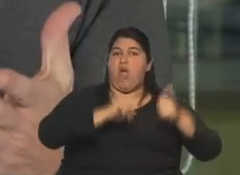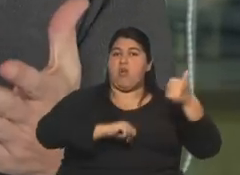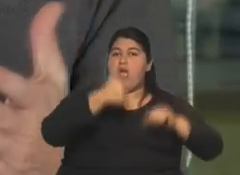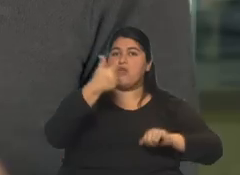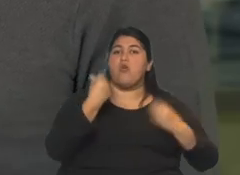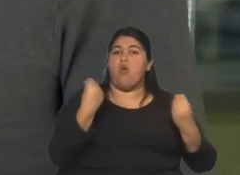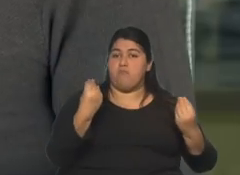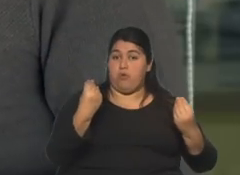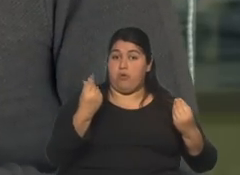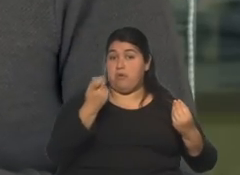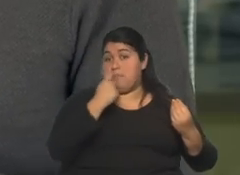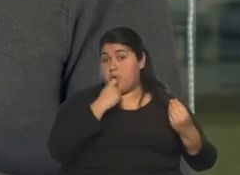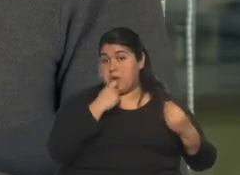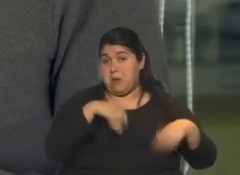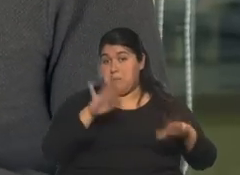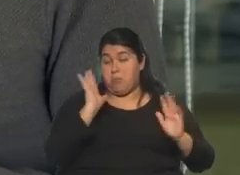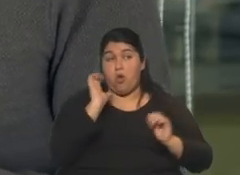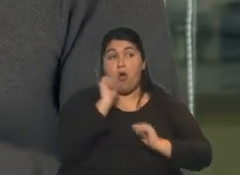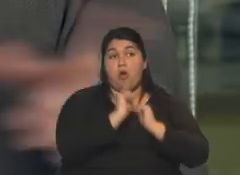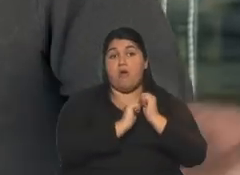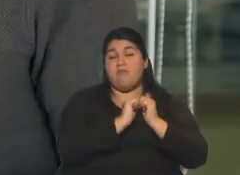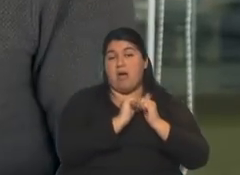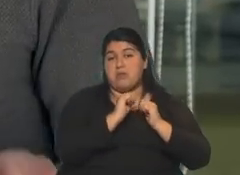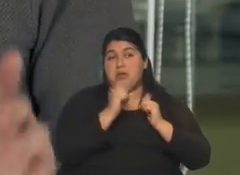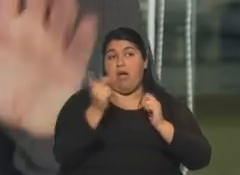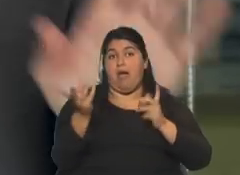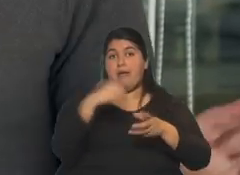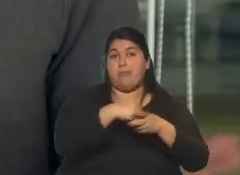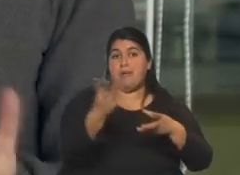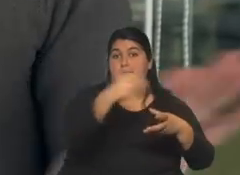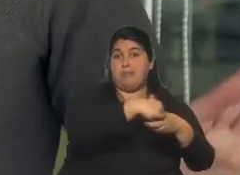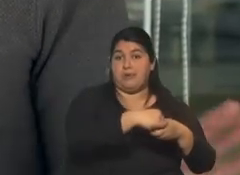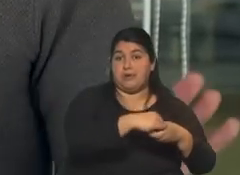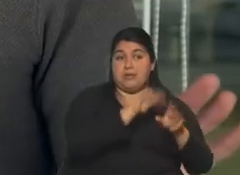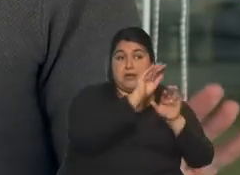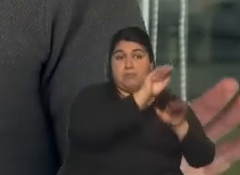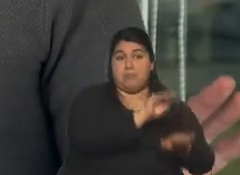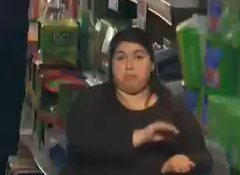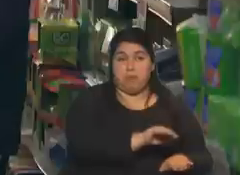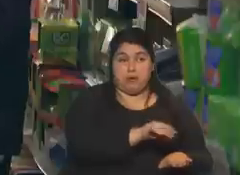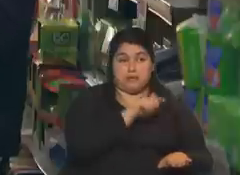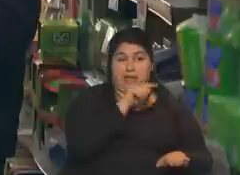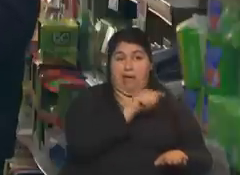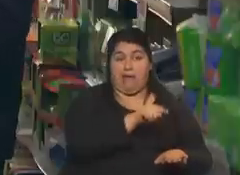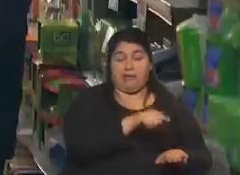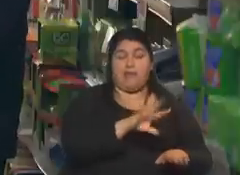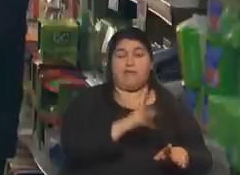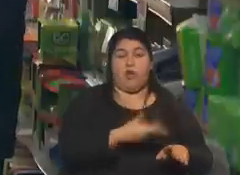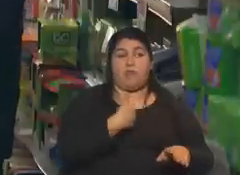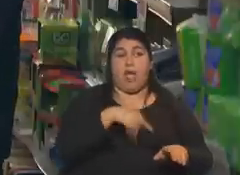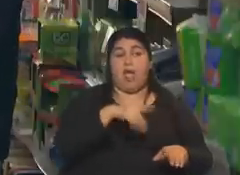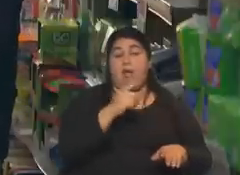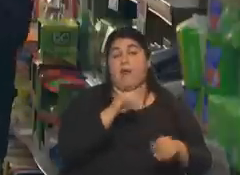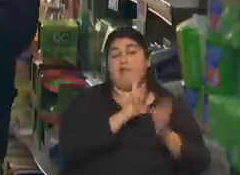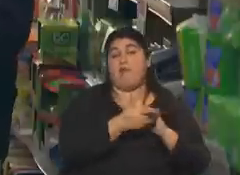para que si alguien quiere entrar en alguno de estos mercados concentrados, sepa que cuando va a la góndola no lo voy a serruchar. Digo yo, ¿no? Pienso